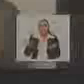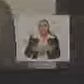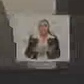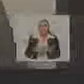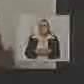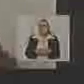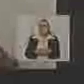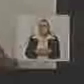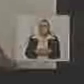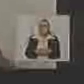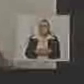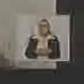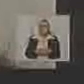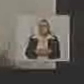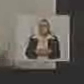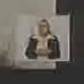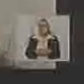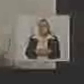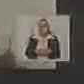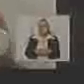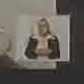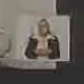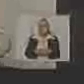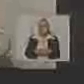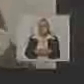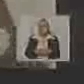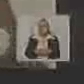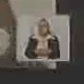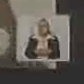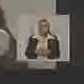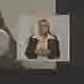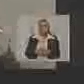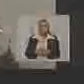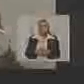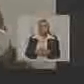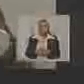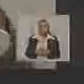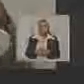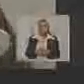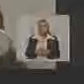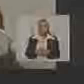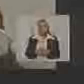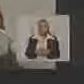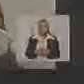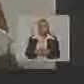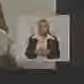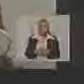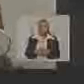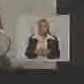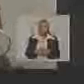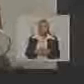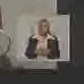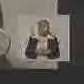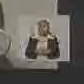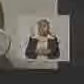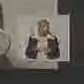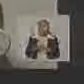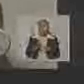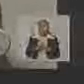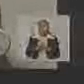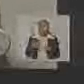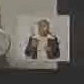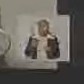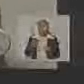Adelante. Nuestro sector central para promoverlo, para resolver un problema